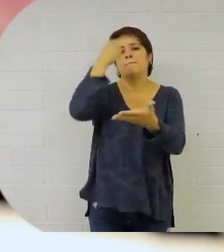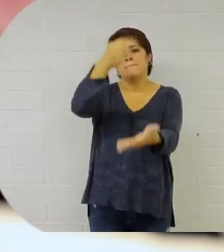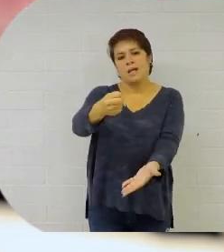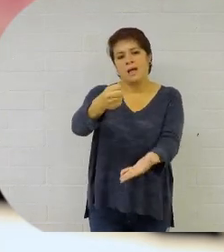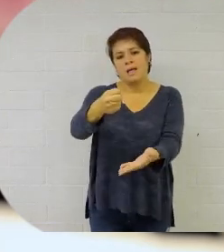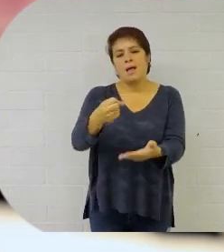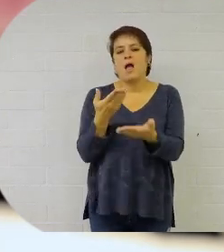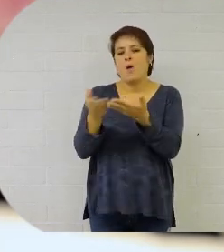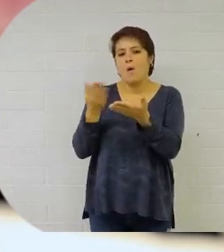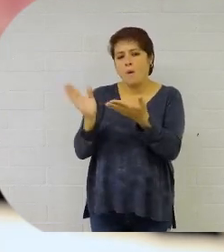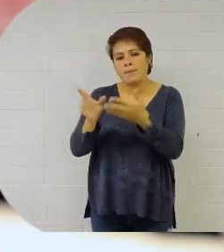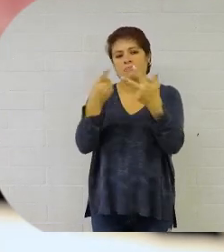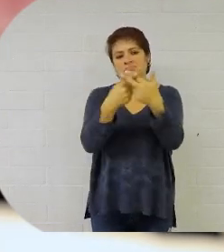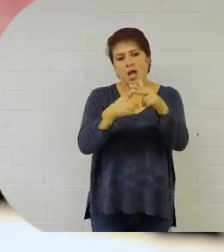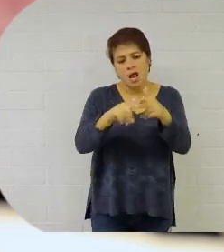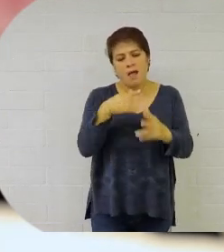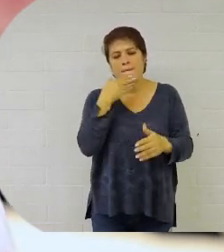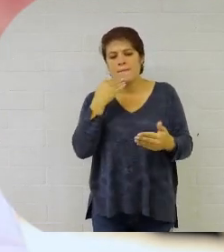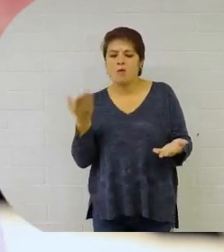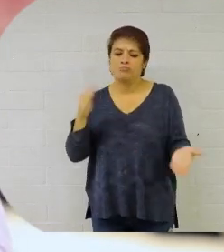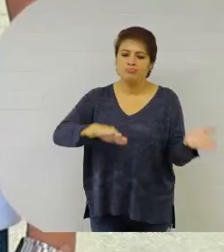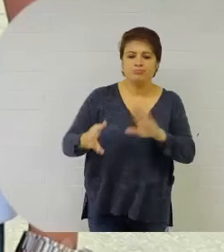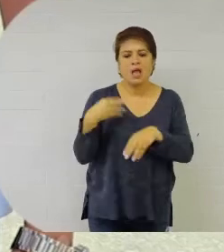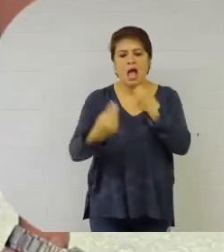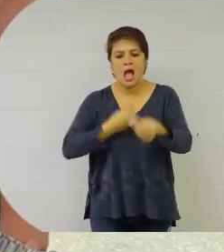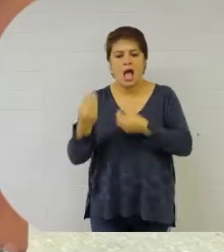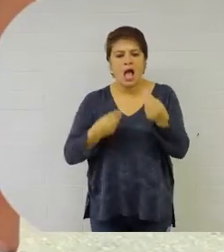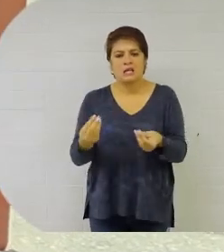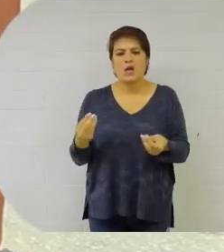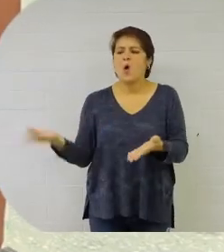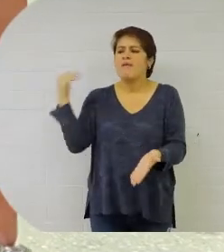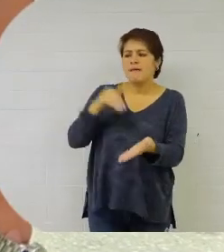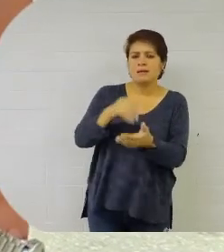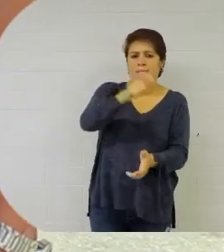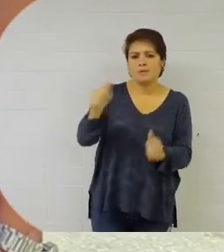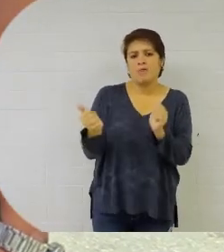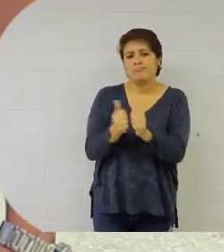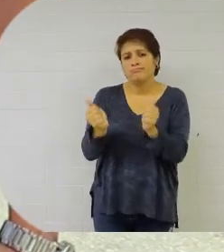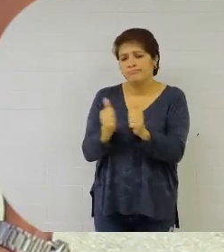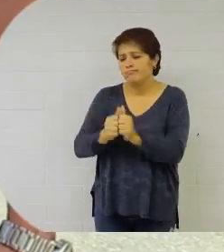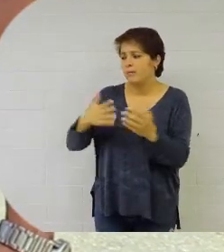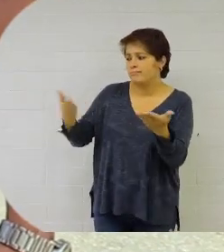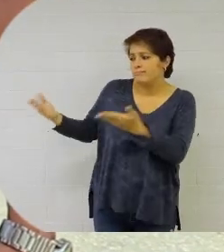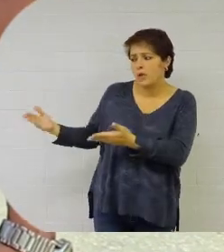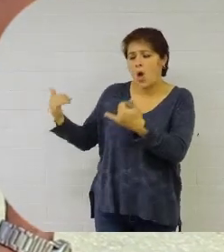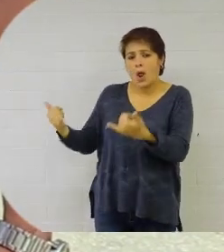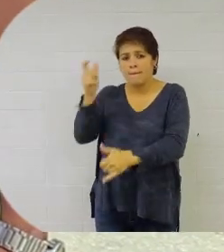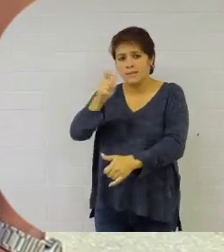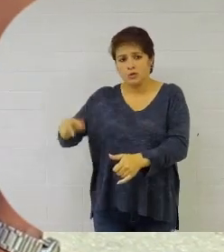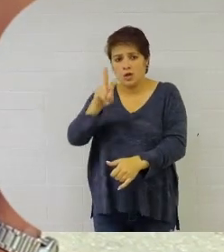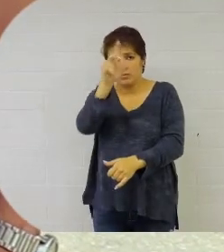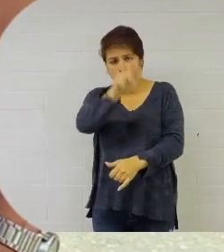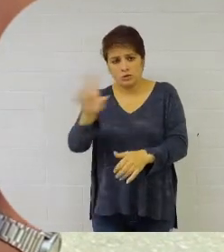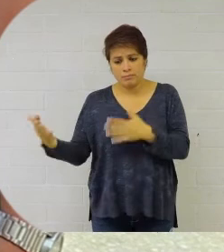un recurso económico para comprar maquinaria y tecnificar los procesos. Bueno, Adriana, vamos a darle paso nuevamente a nuestra compañera María Alejandra, que